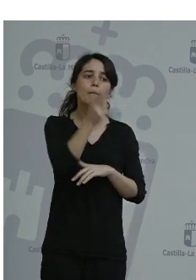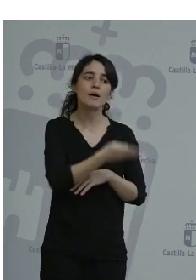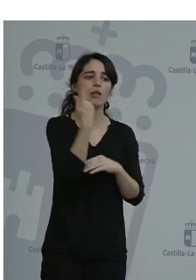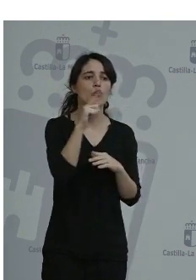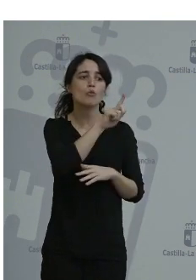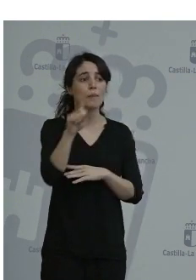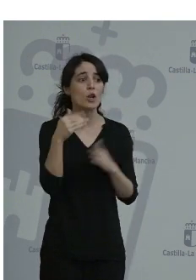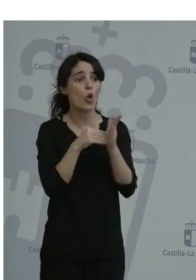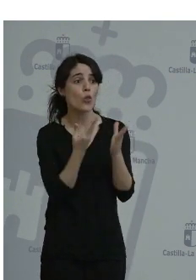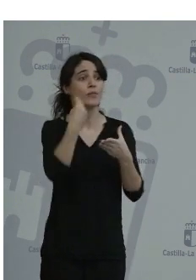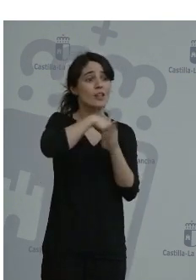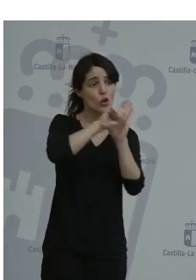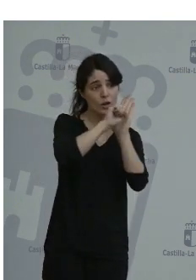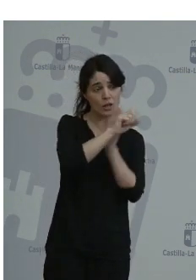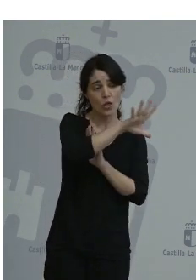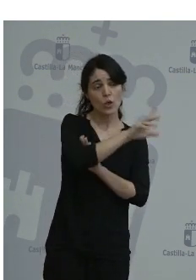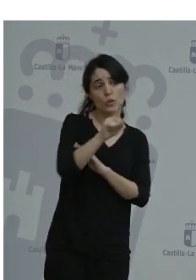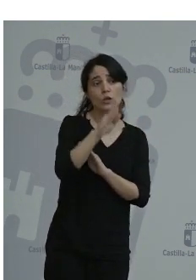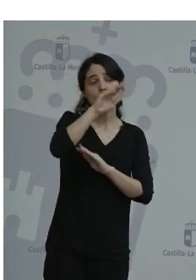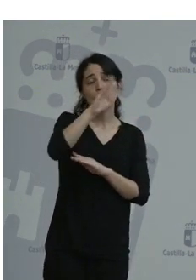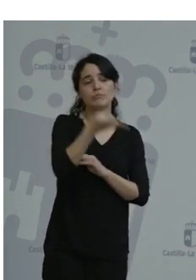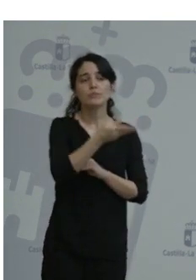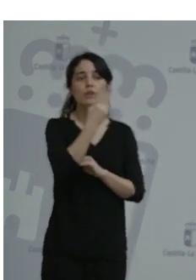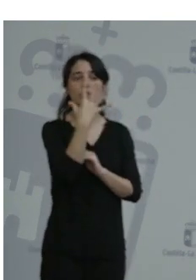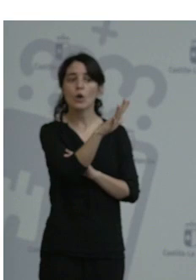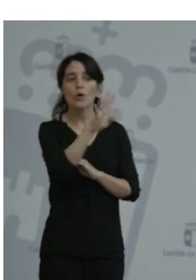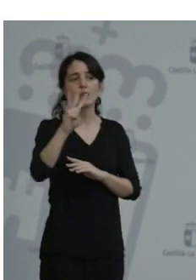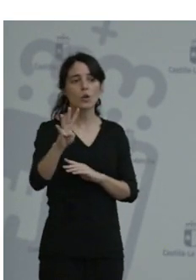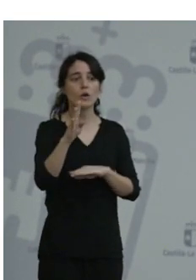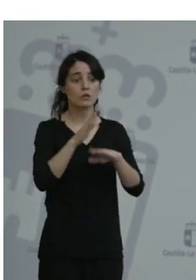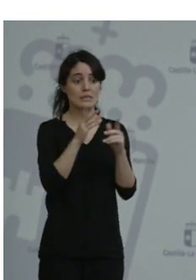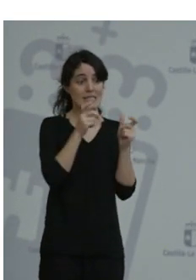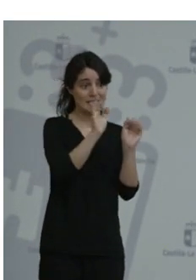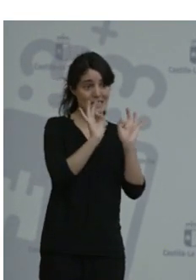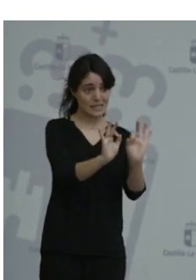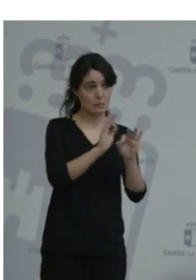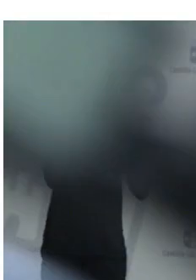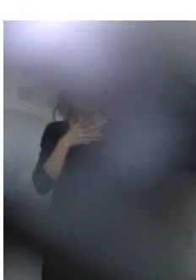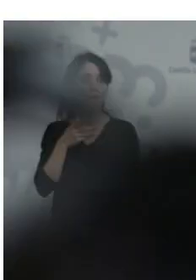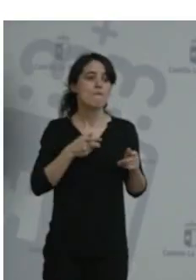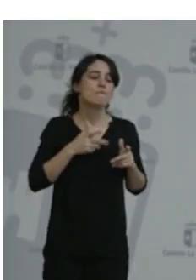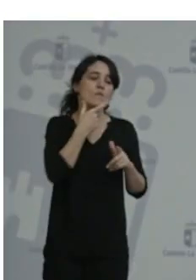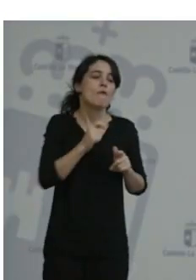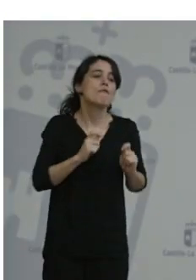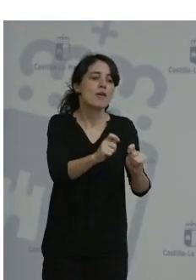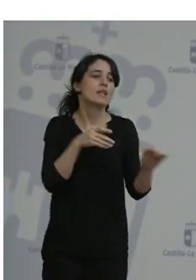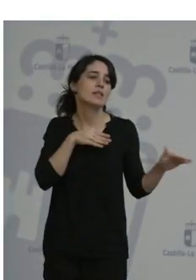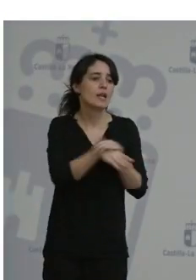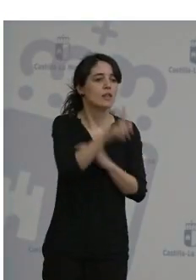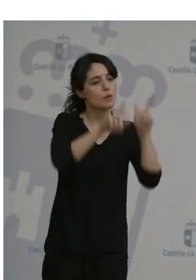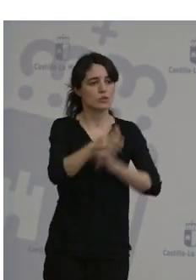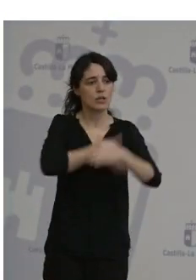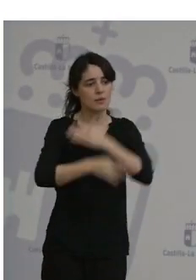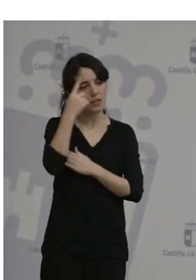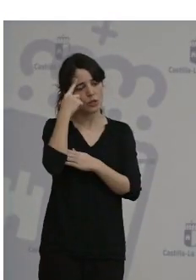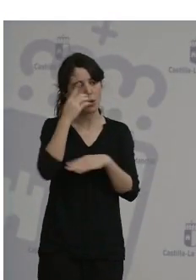en sus artículos 41 y 54, para facilitar el acceso a las personas con discapacidad intelectual. Gracias, José Miguel.